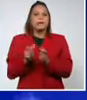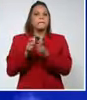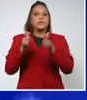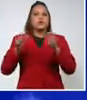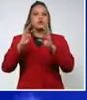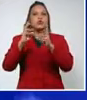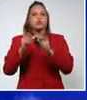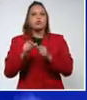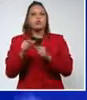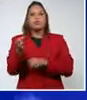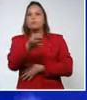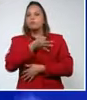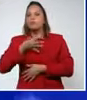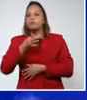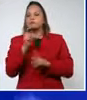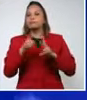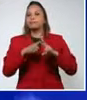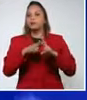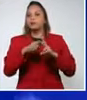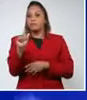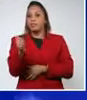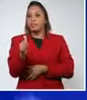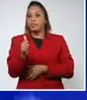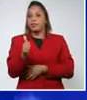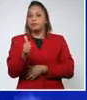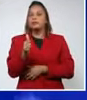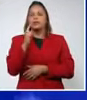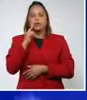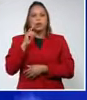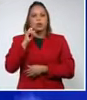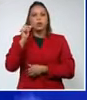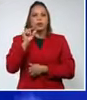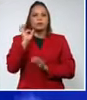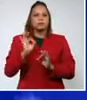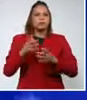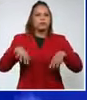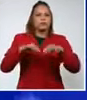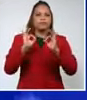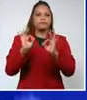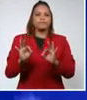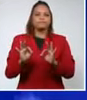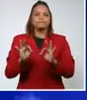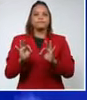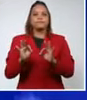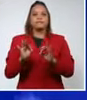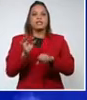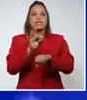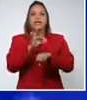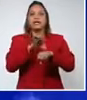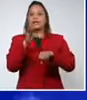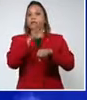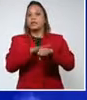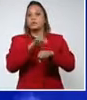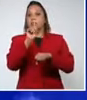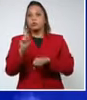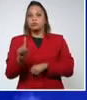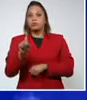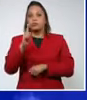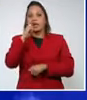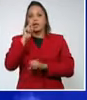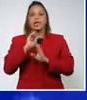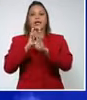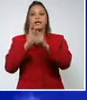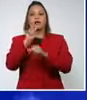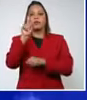del municipio de Bayamo, este es el comportamiento que ellos han tenido, Río Cauto, Niquero y Yara,